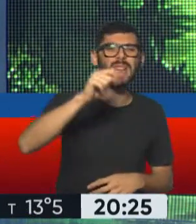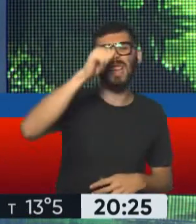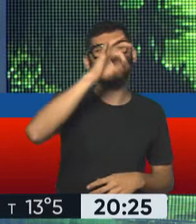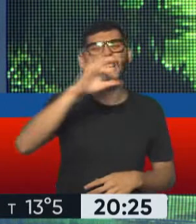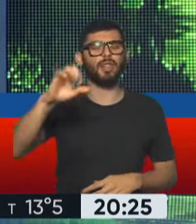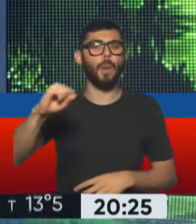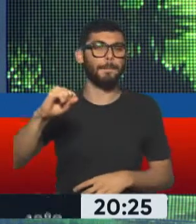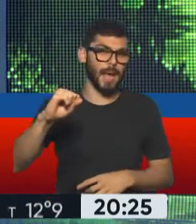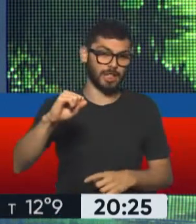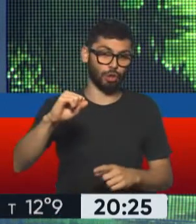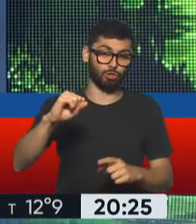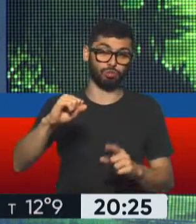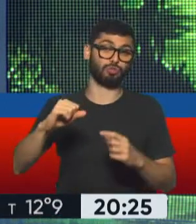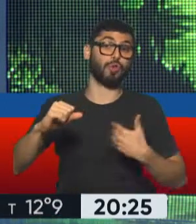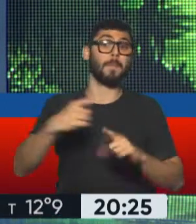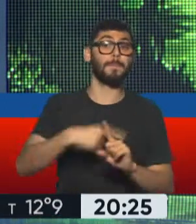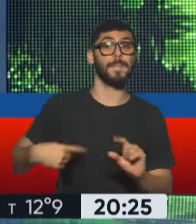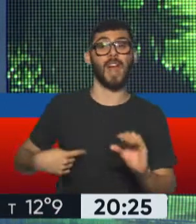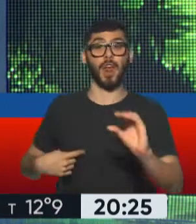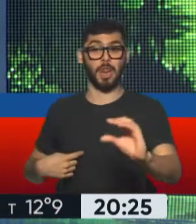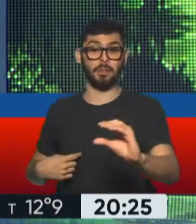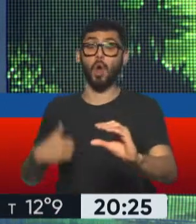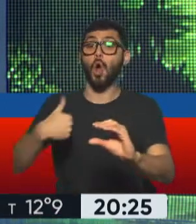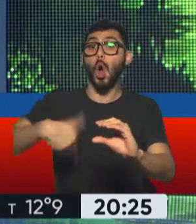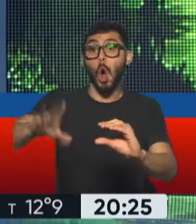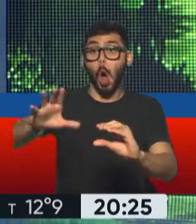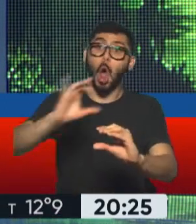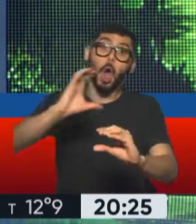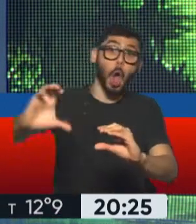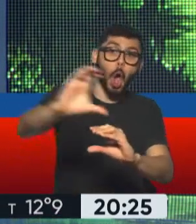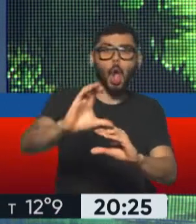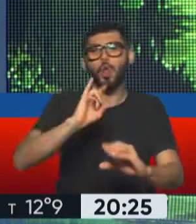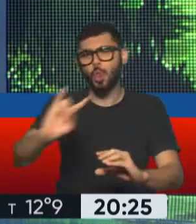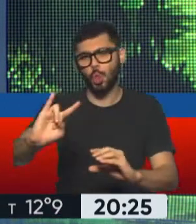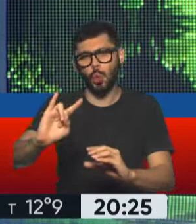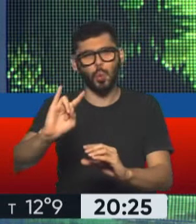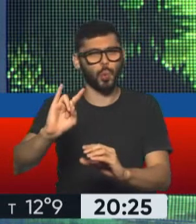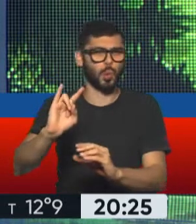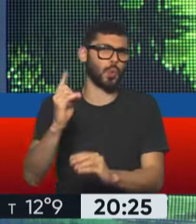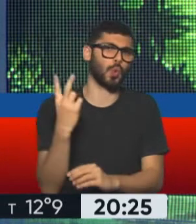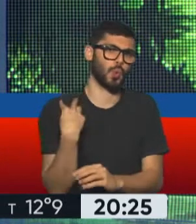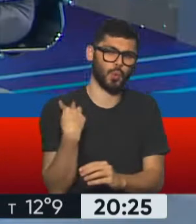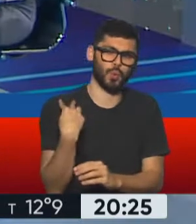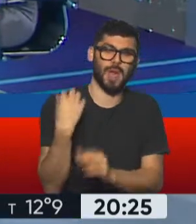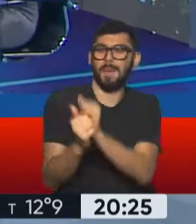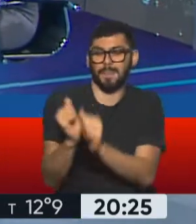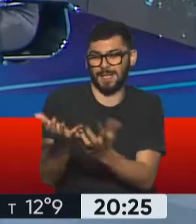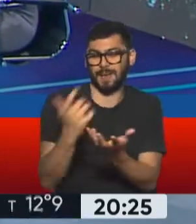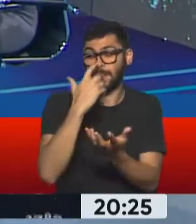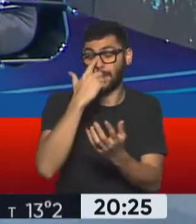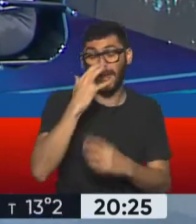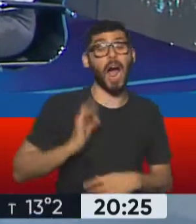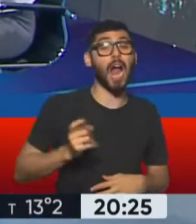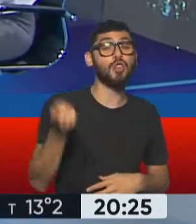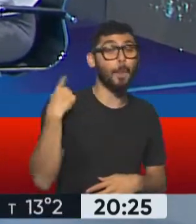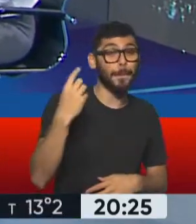Después el empleador tiene que completar el resto del salario que tenga acordado. Y lo que teníamos el año pasado es que